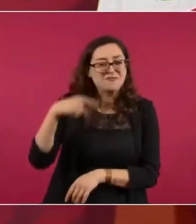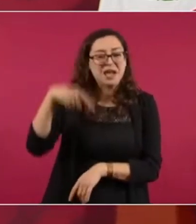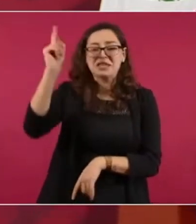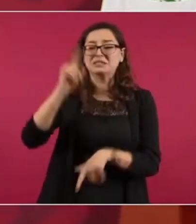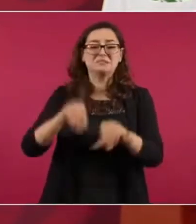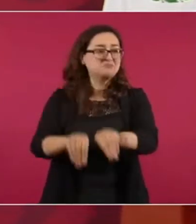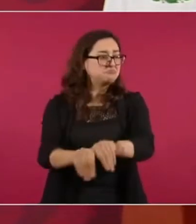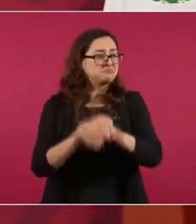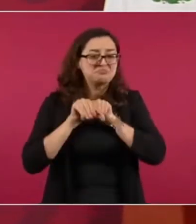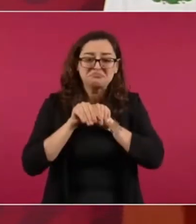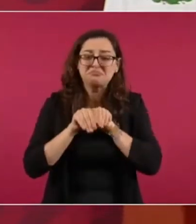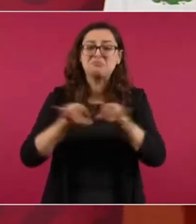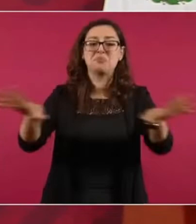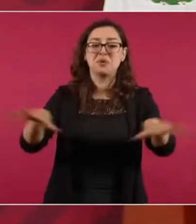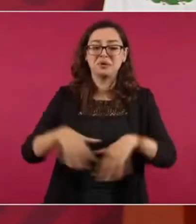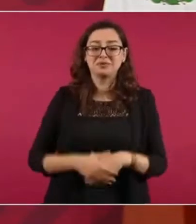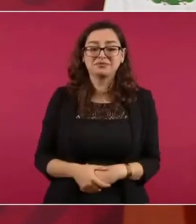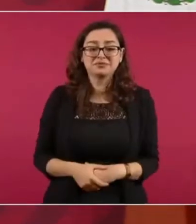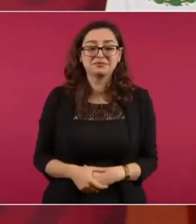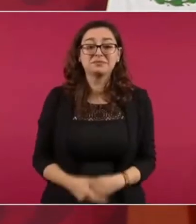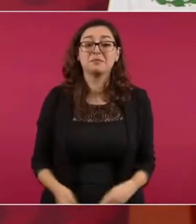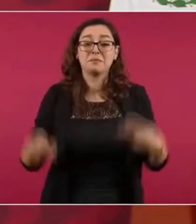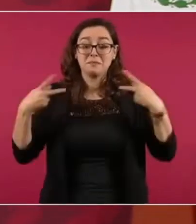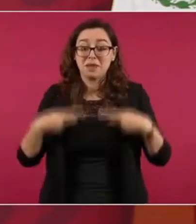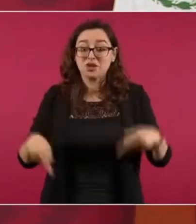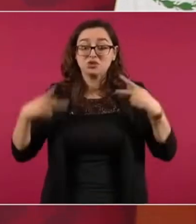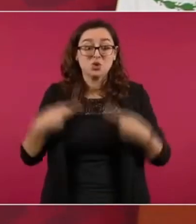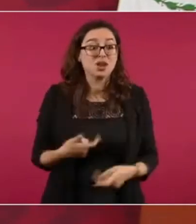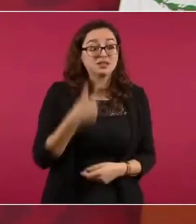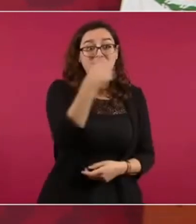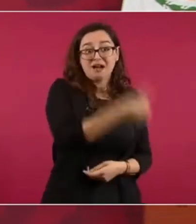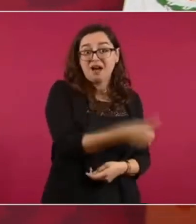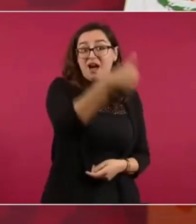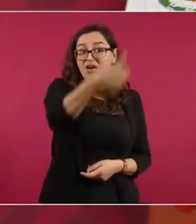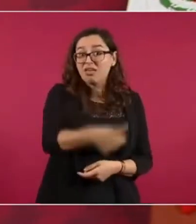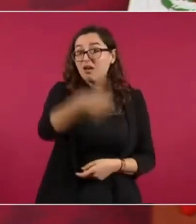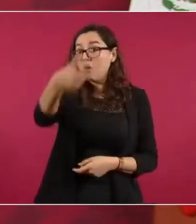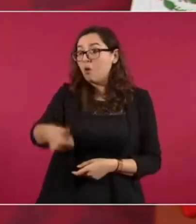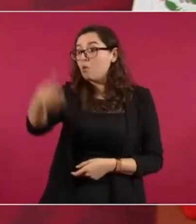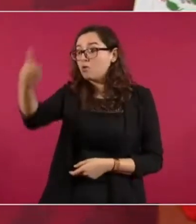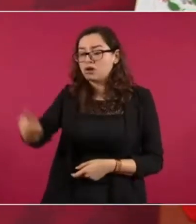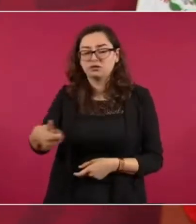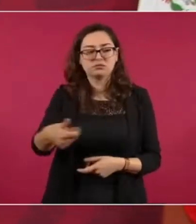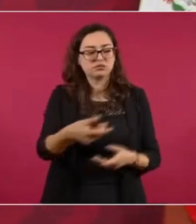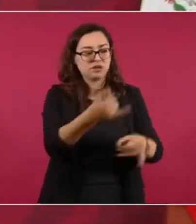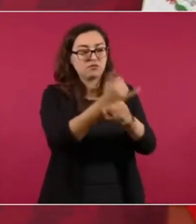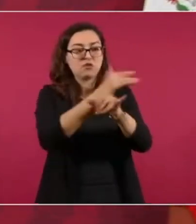comunicación. Y eso es lo que se está logrando